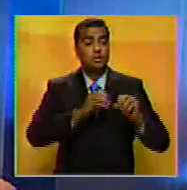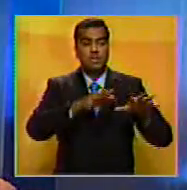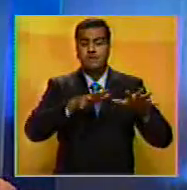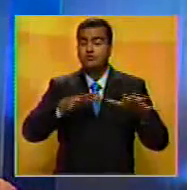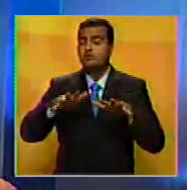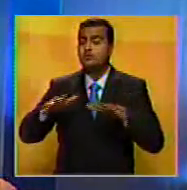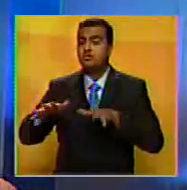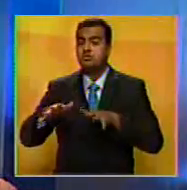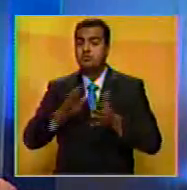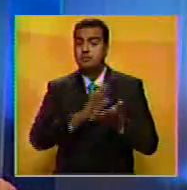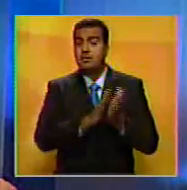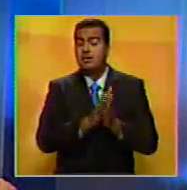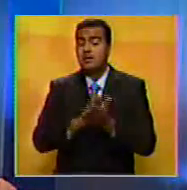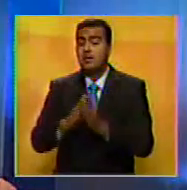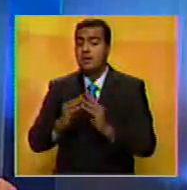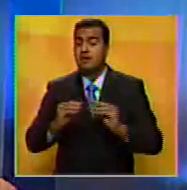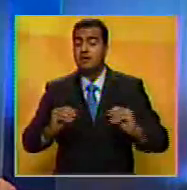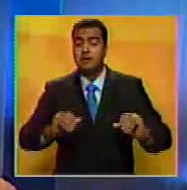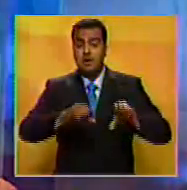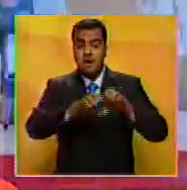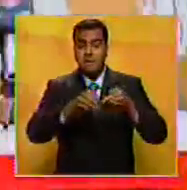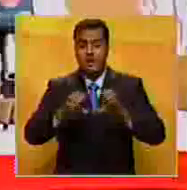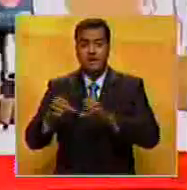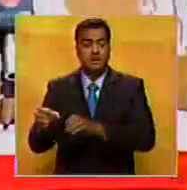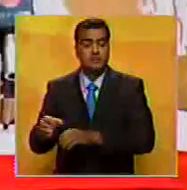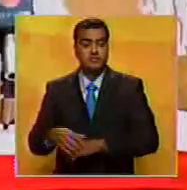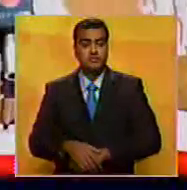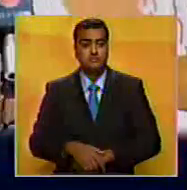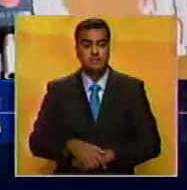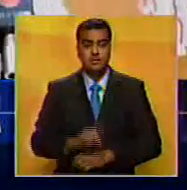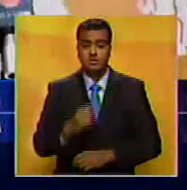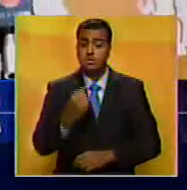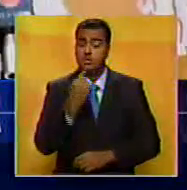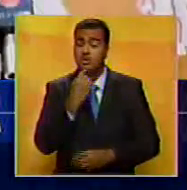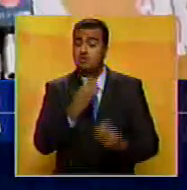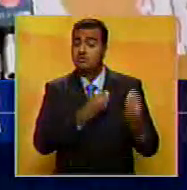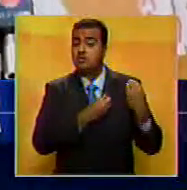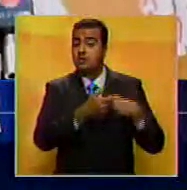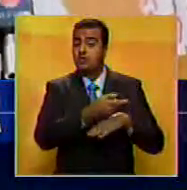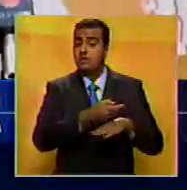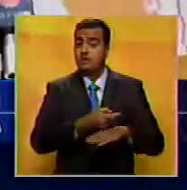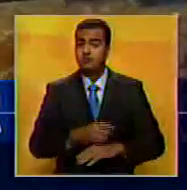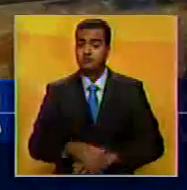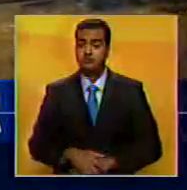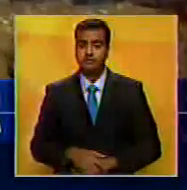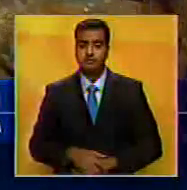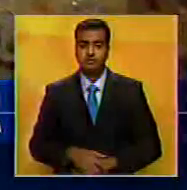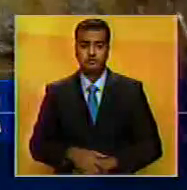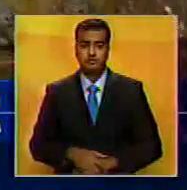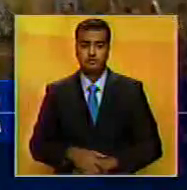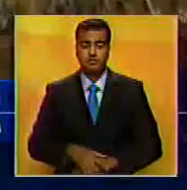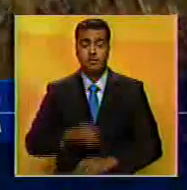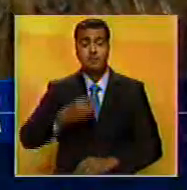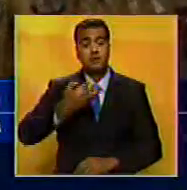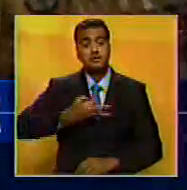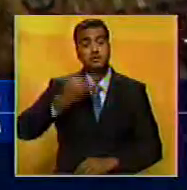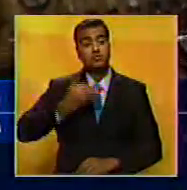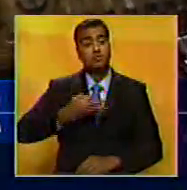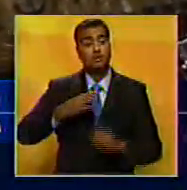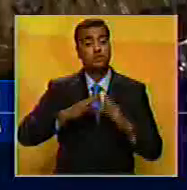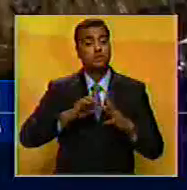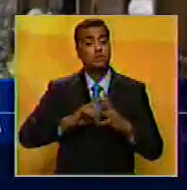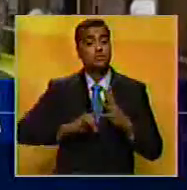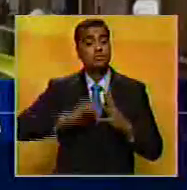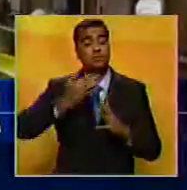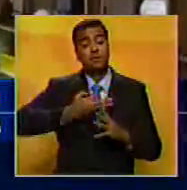distribución de la harina de trigo en las panaderías. Así lo dio a conocer el primer mandatario regional, Ramón Rodríguez Chacín, quien aseguró que esta medida es